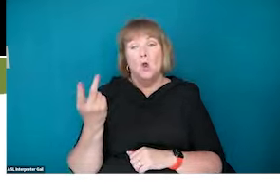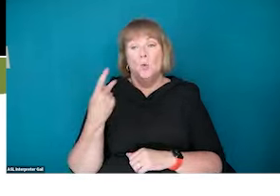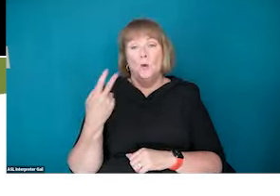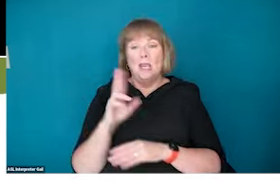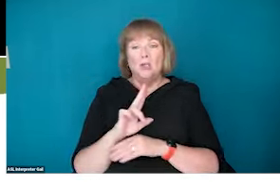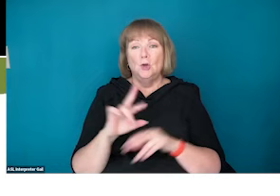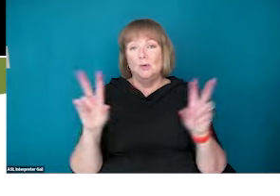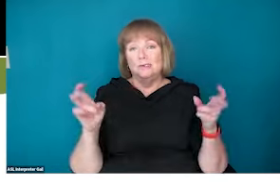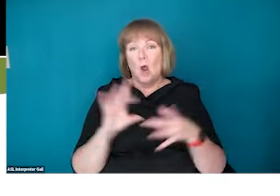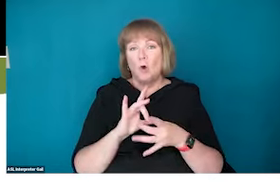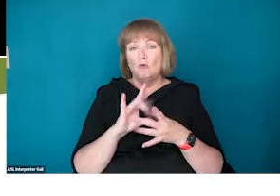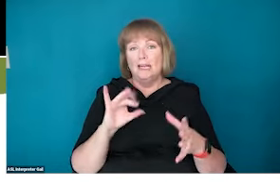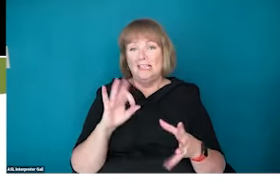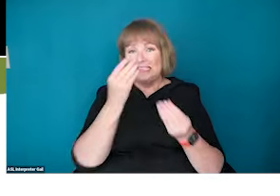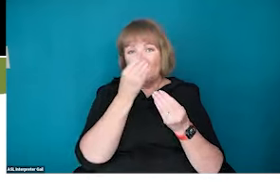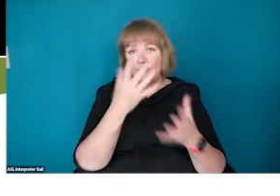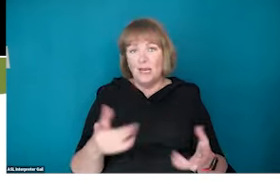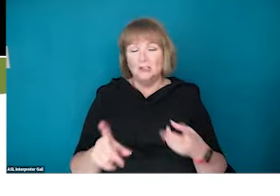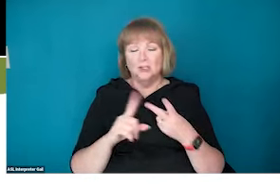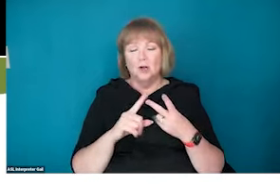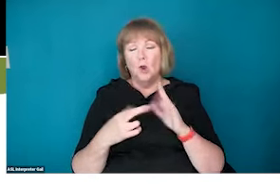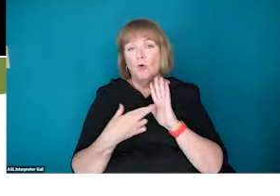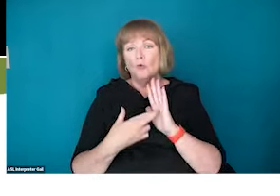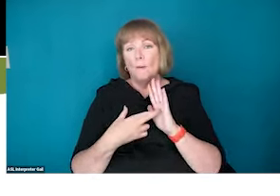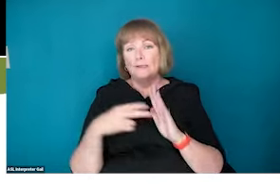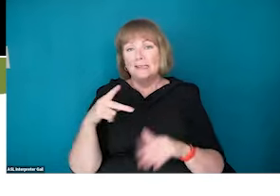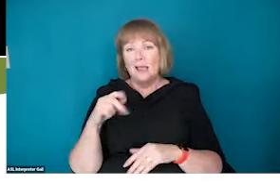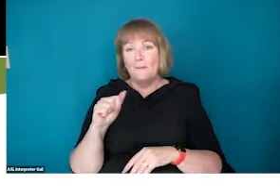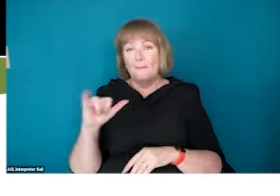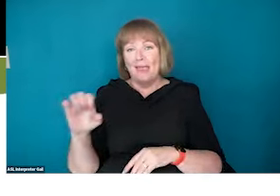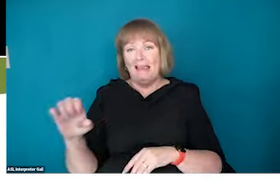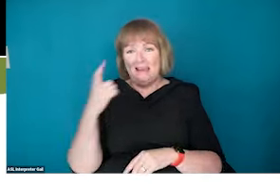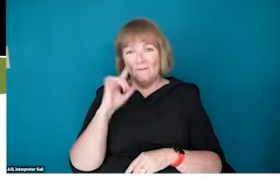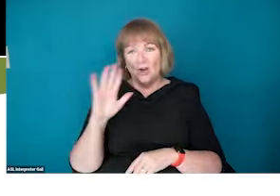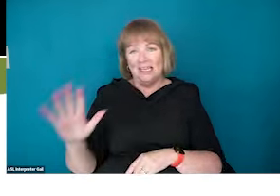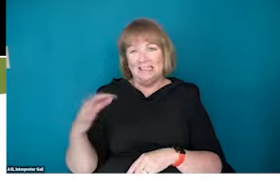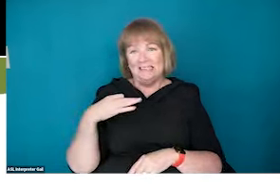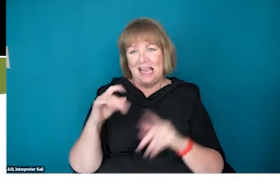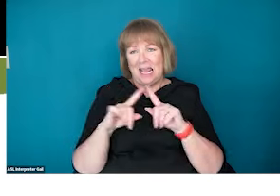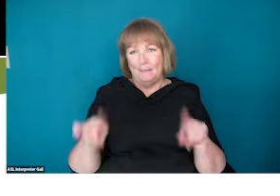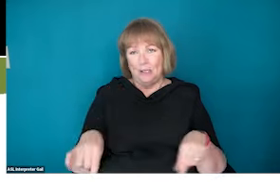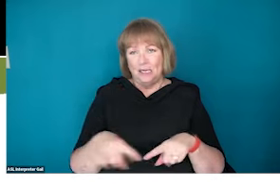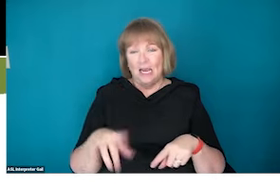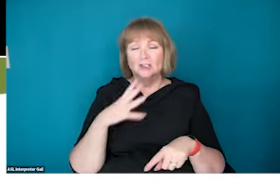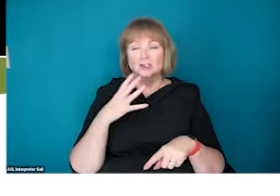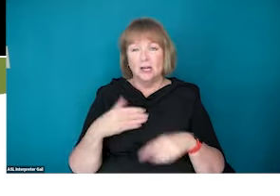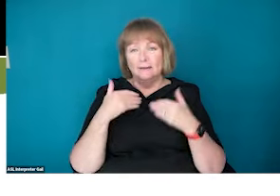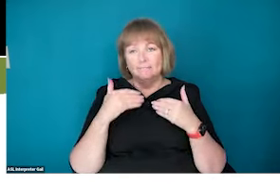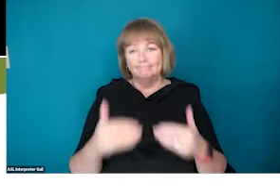Exacto. Entonces, esto fue un proceso y esto requirió para nosotros 2 años. Entonces,